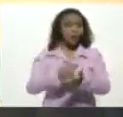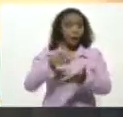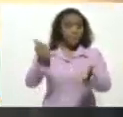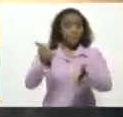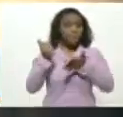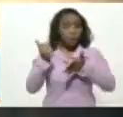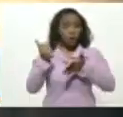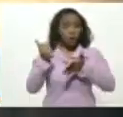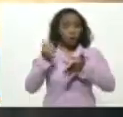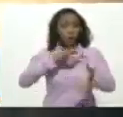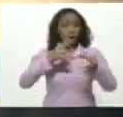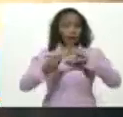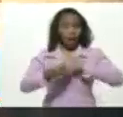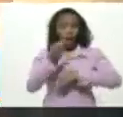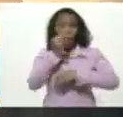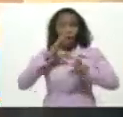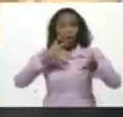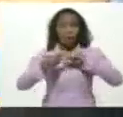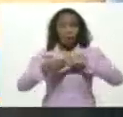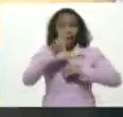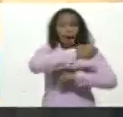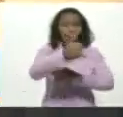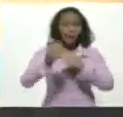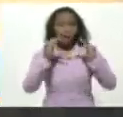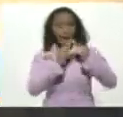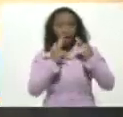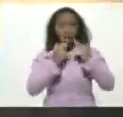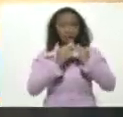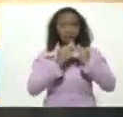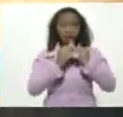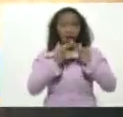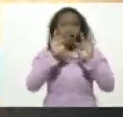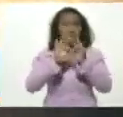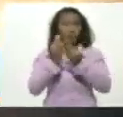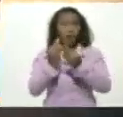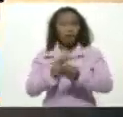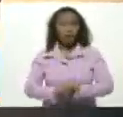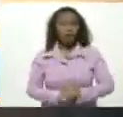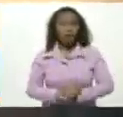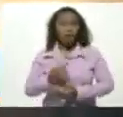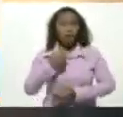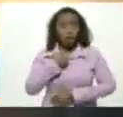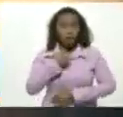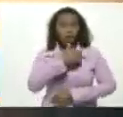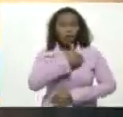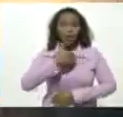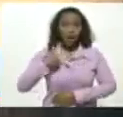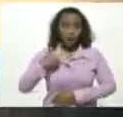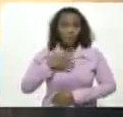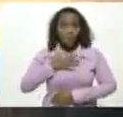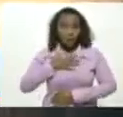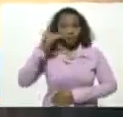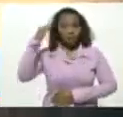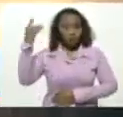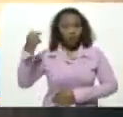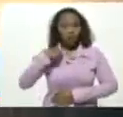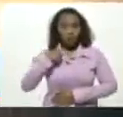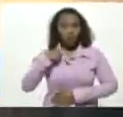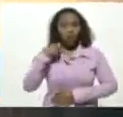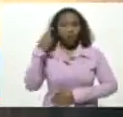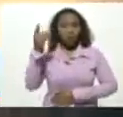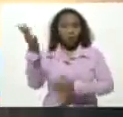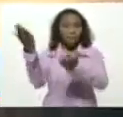CLA, de comidas CLA, a cada hogar de cada familia, yo quisiera, y ese es mi sueño, yo sé que cuento con su